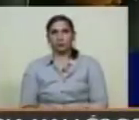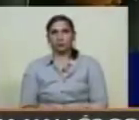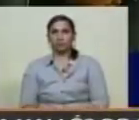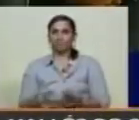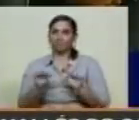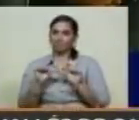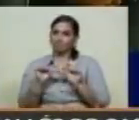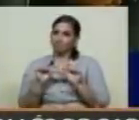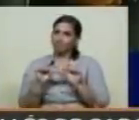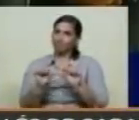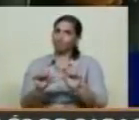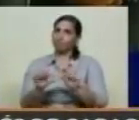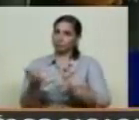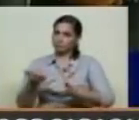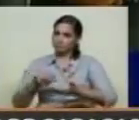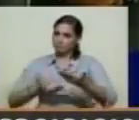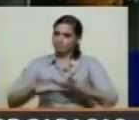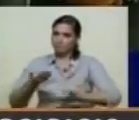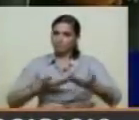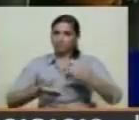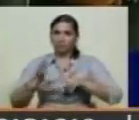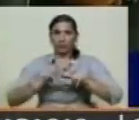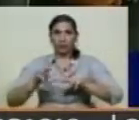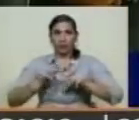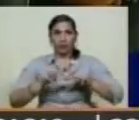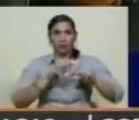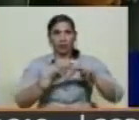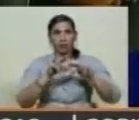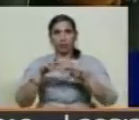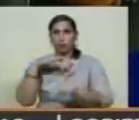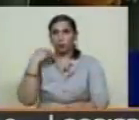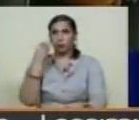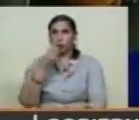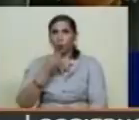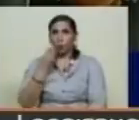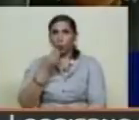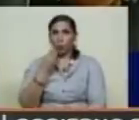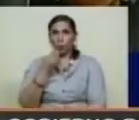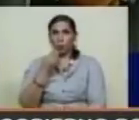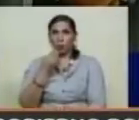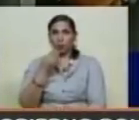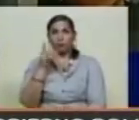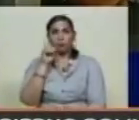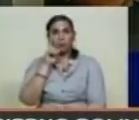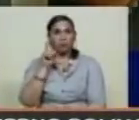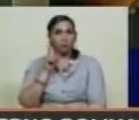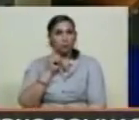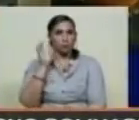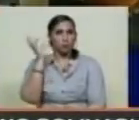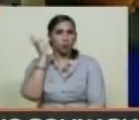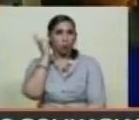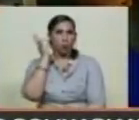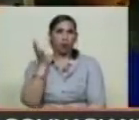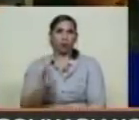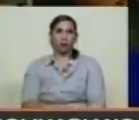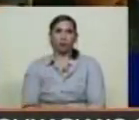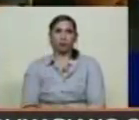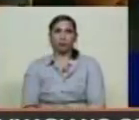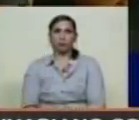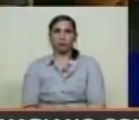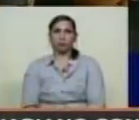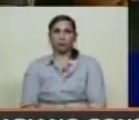contribuir a que miles de niños, niñas y mamás, mujeres embarazadas, puedan, en situaciones